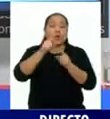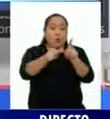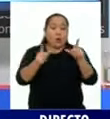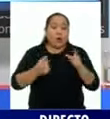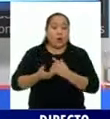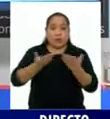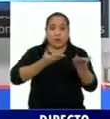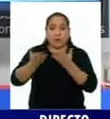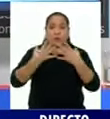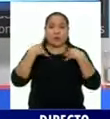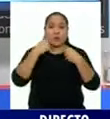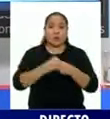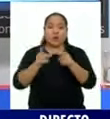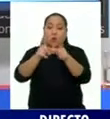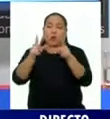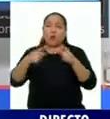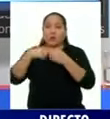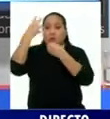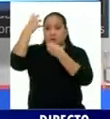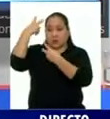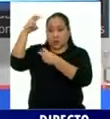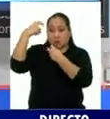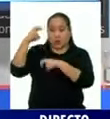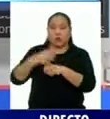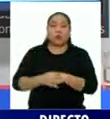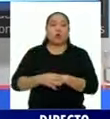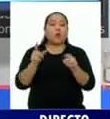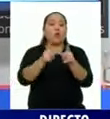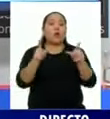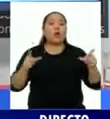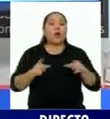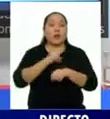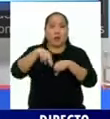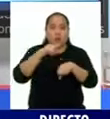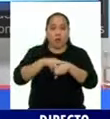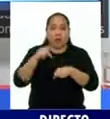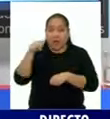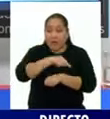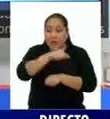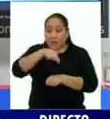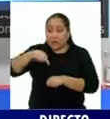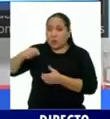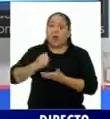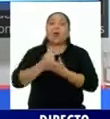salud, espacios turísticos, áreas naturales, entre otros, contribuyendo también con la